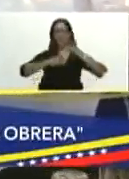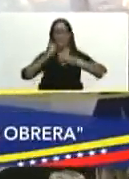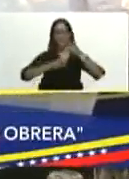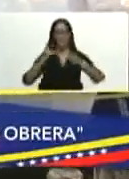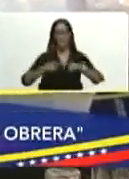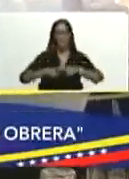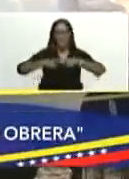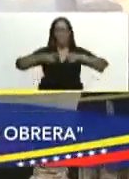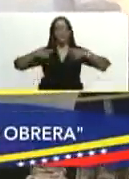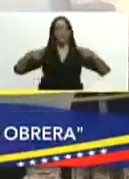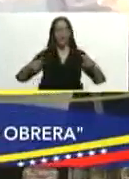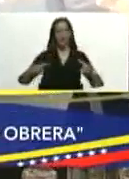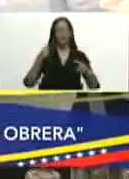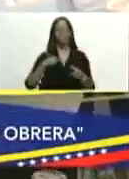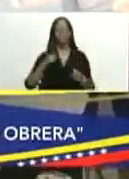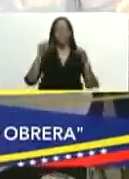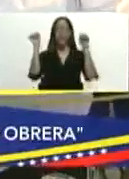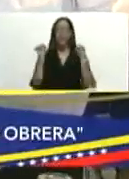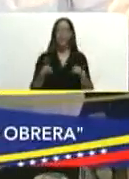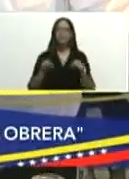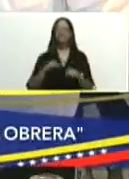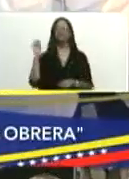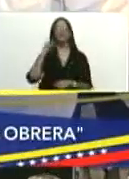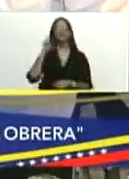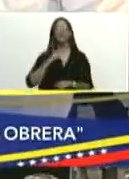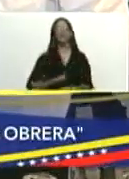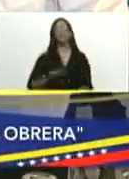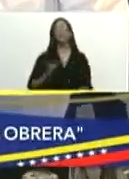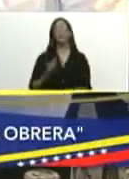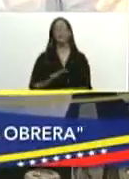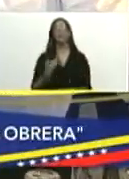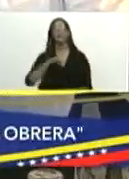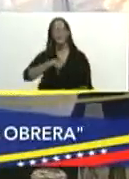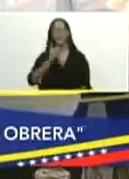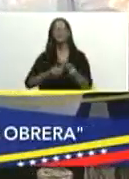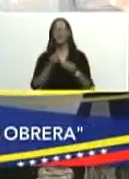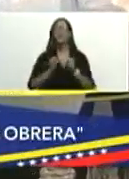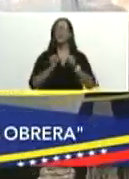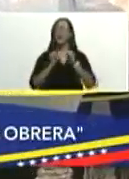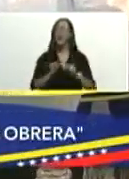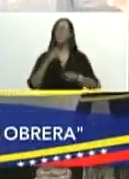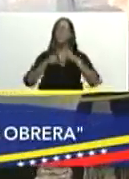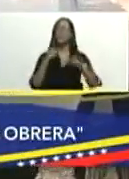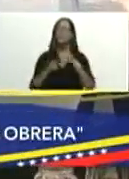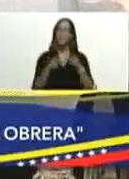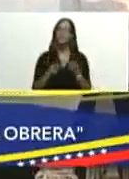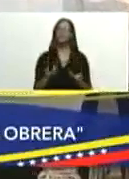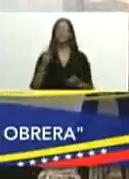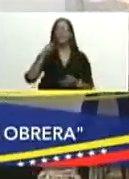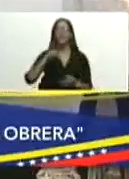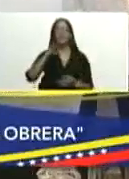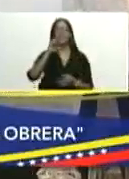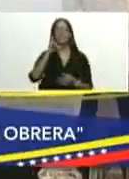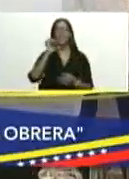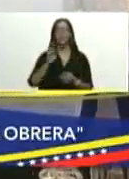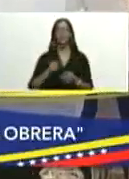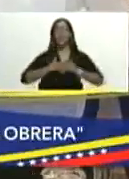digamos tenemos esto como una necesidad imperiosa para poder seguir produciendo los refractarios que necesitas